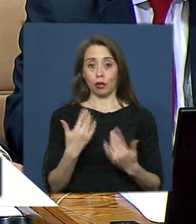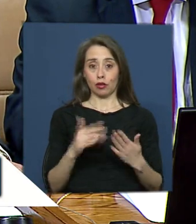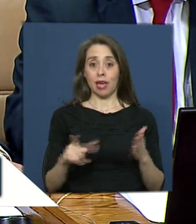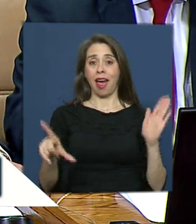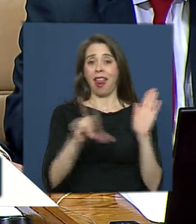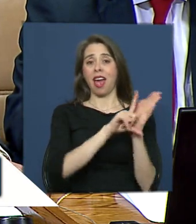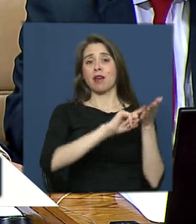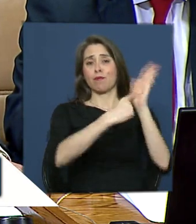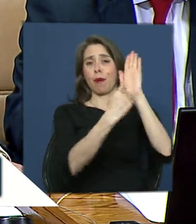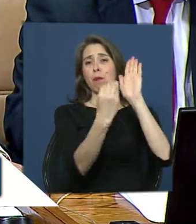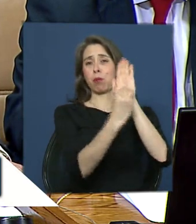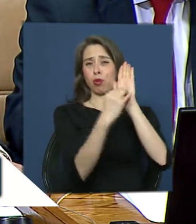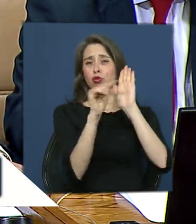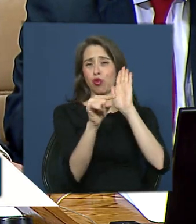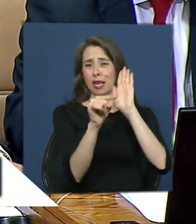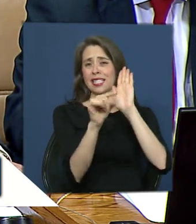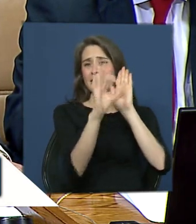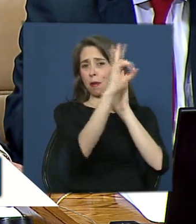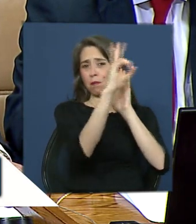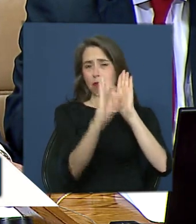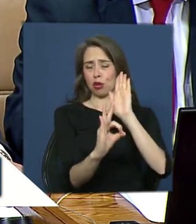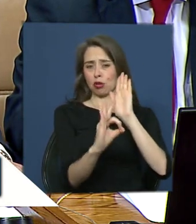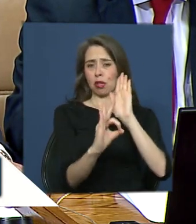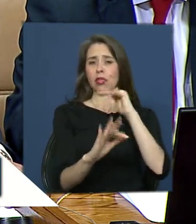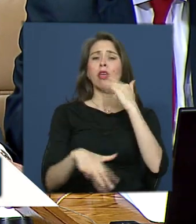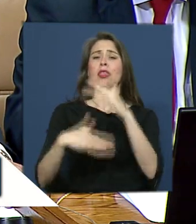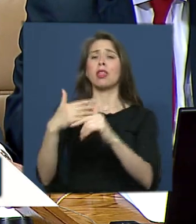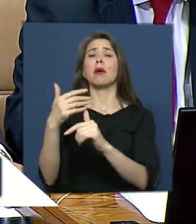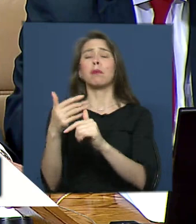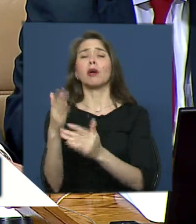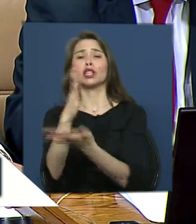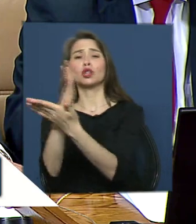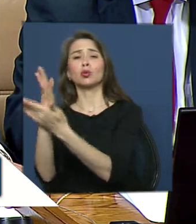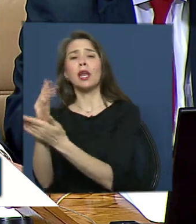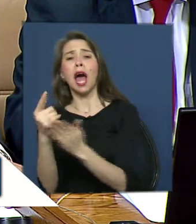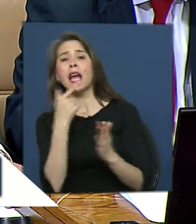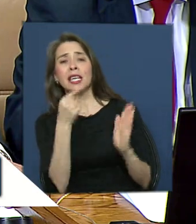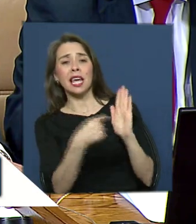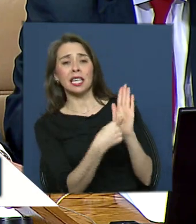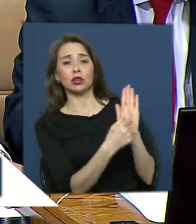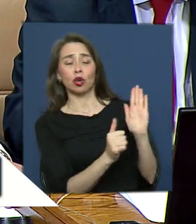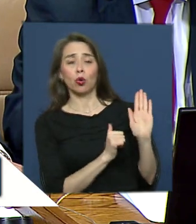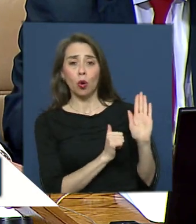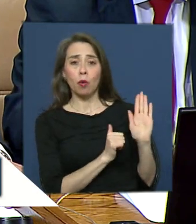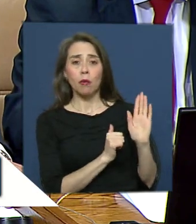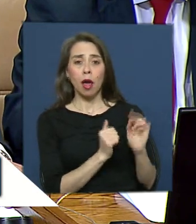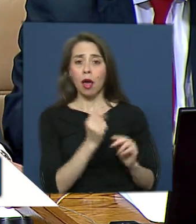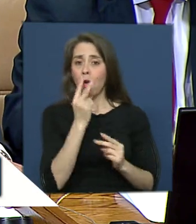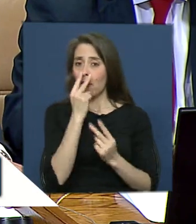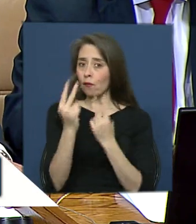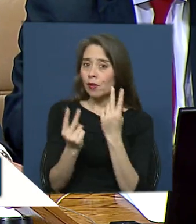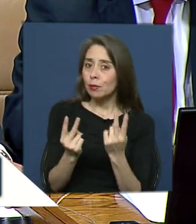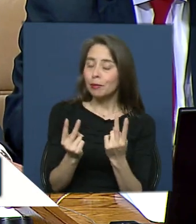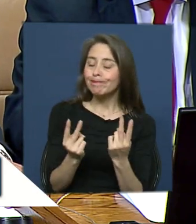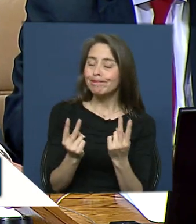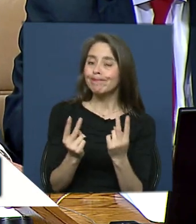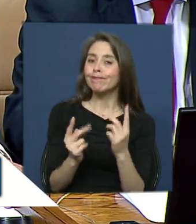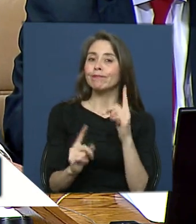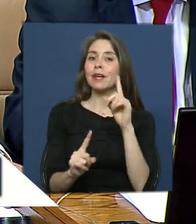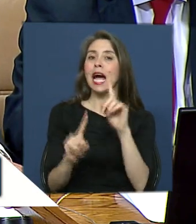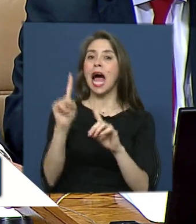implementar, nos encontramos que puntualmente en algunas